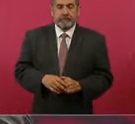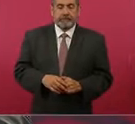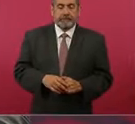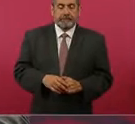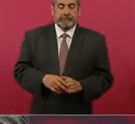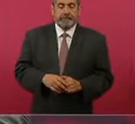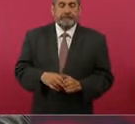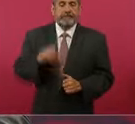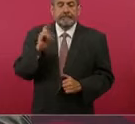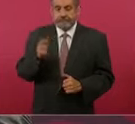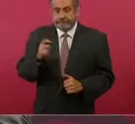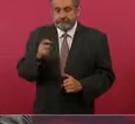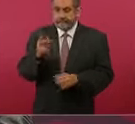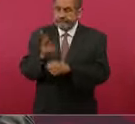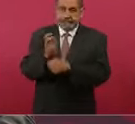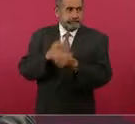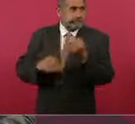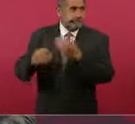cero